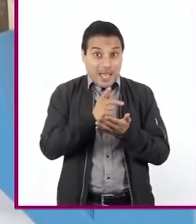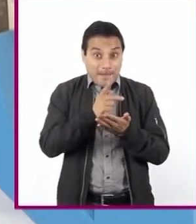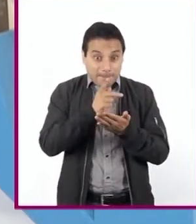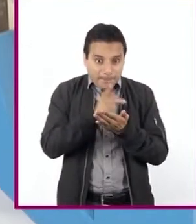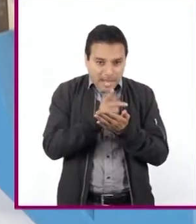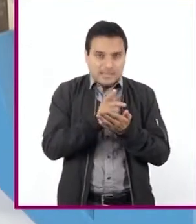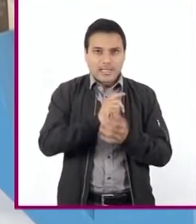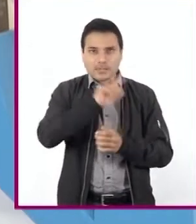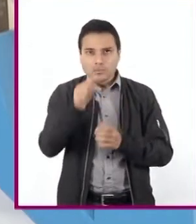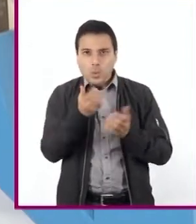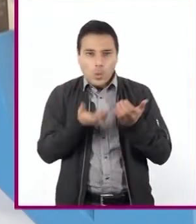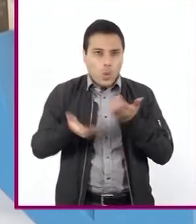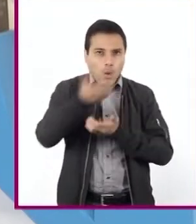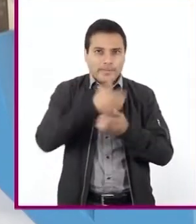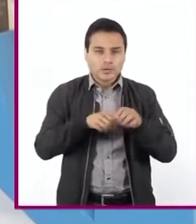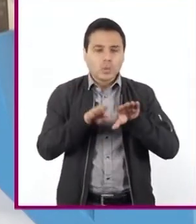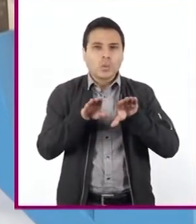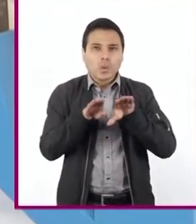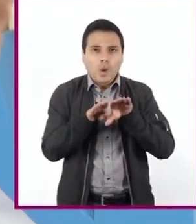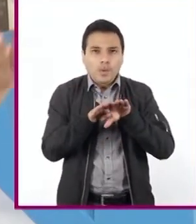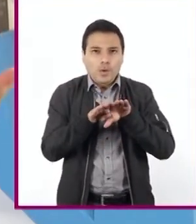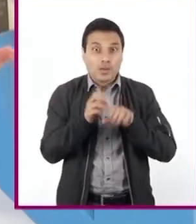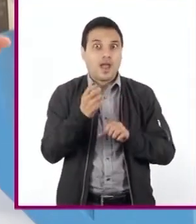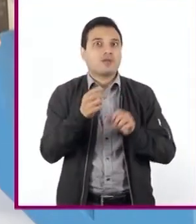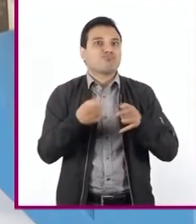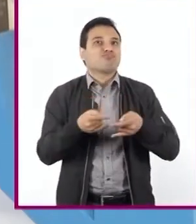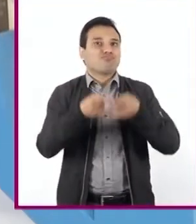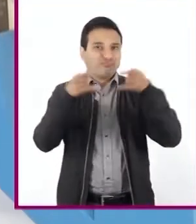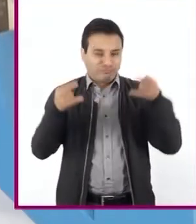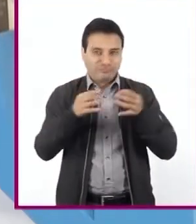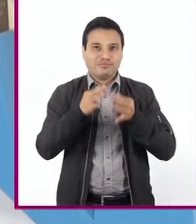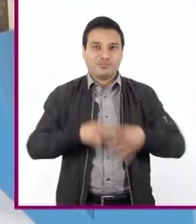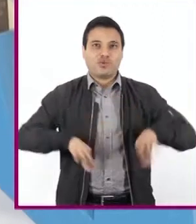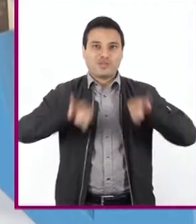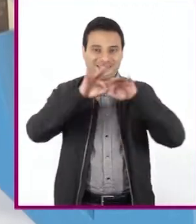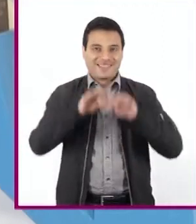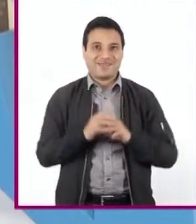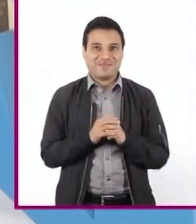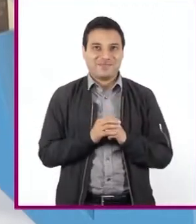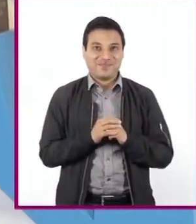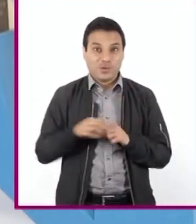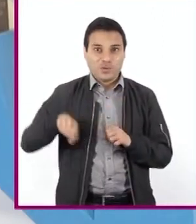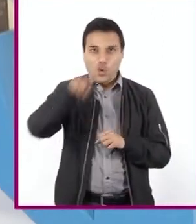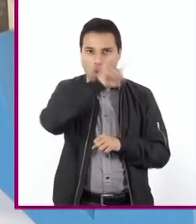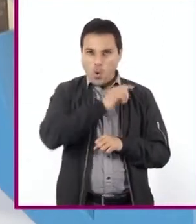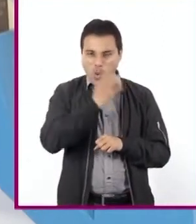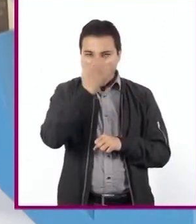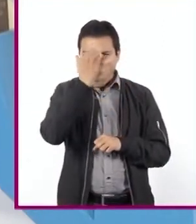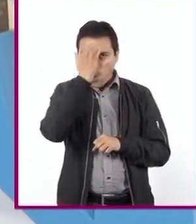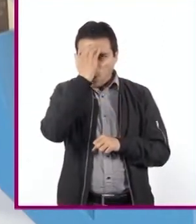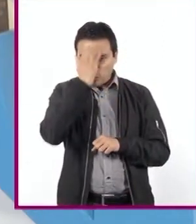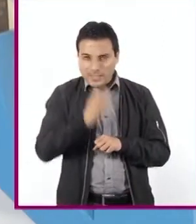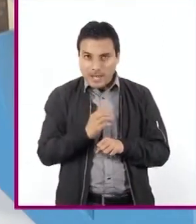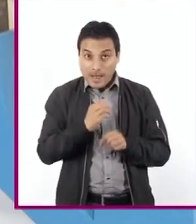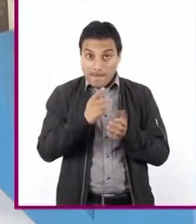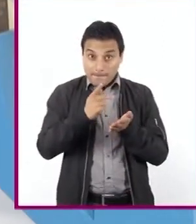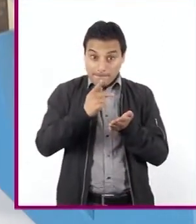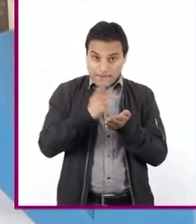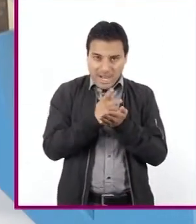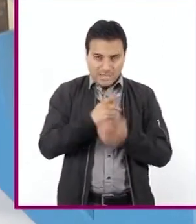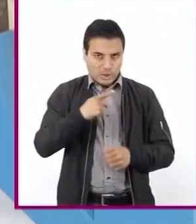importante, no solo para la historia del país, sino para la historia mundial, porque nos permite conocer cómo este metal